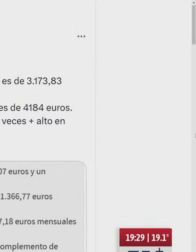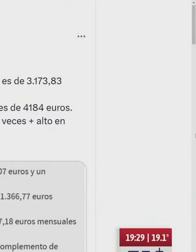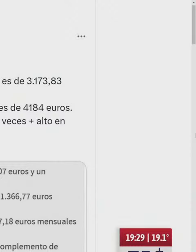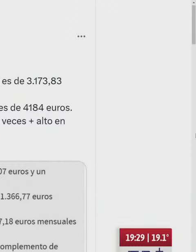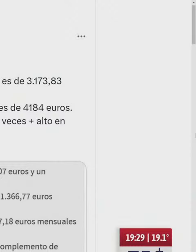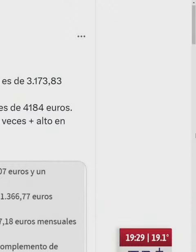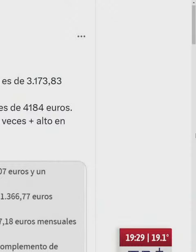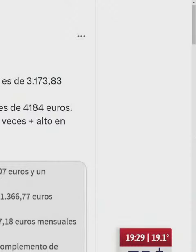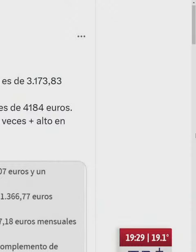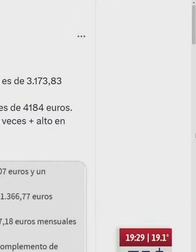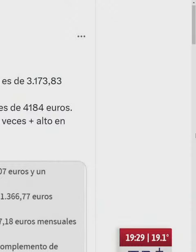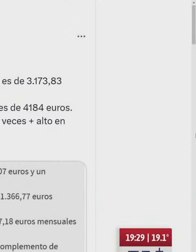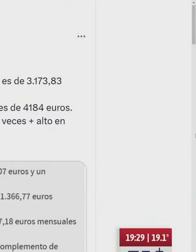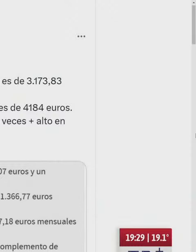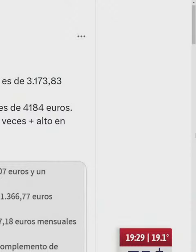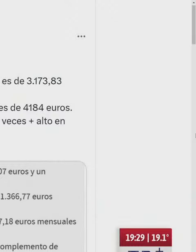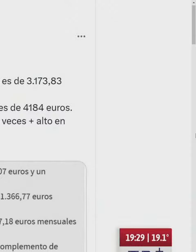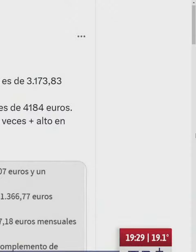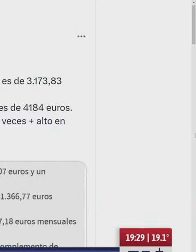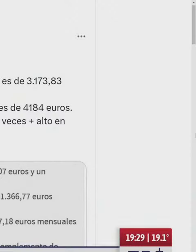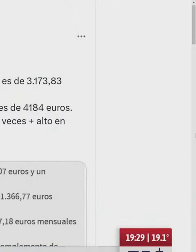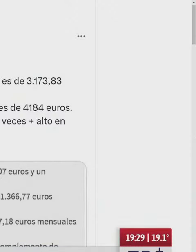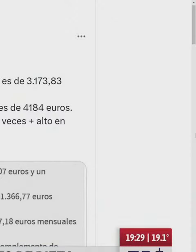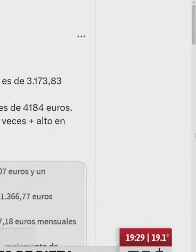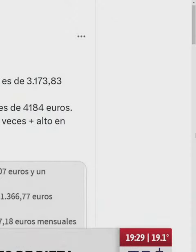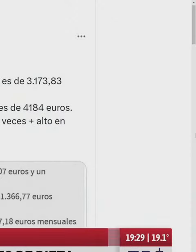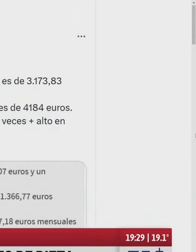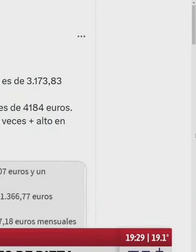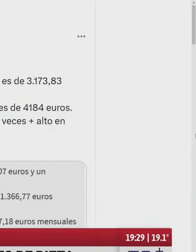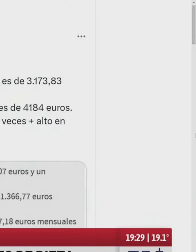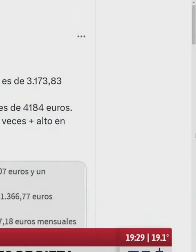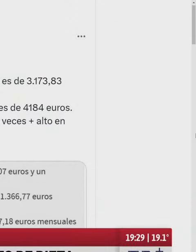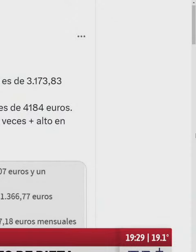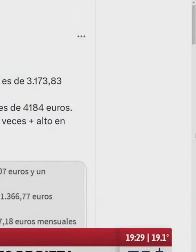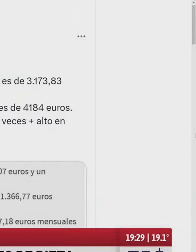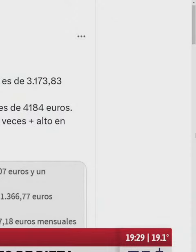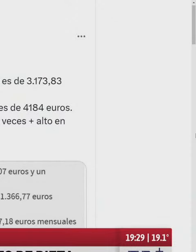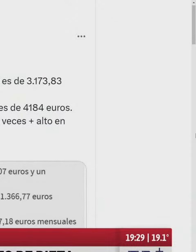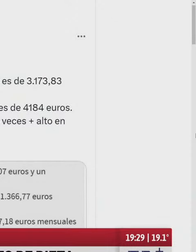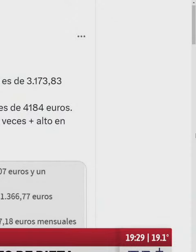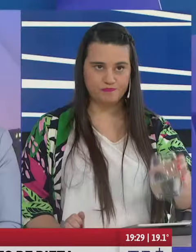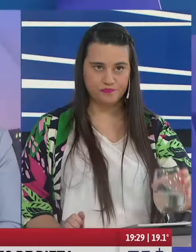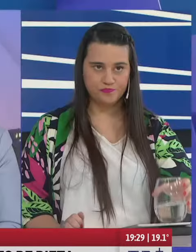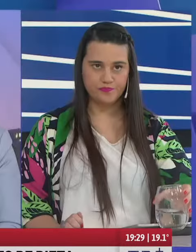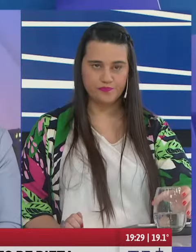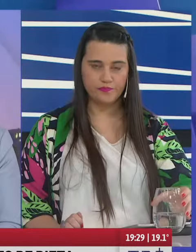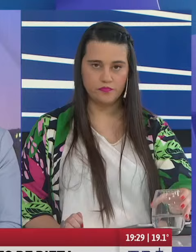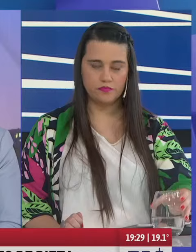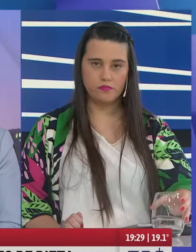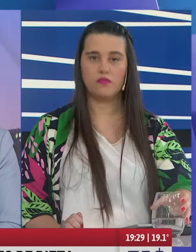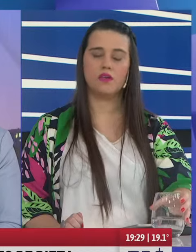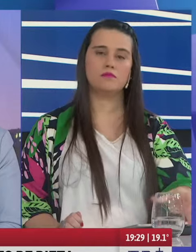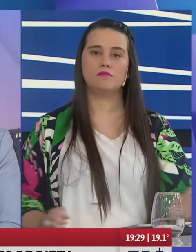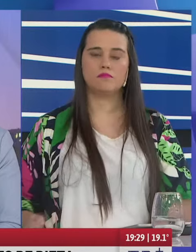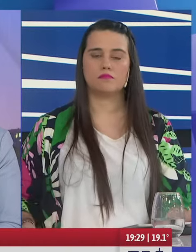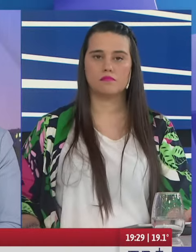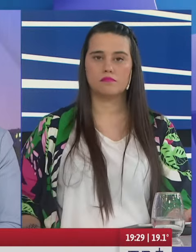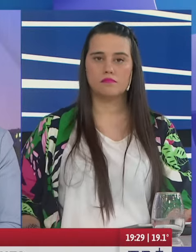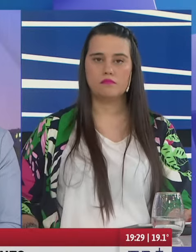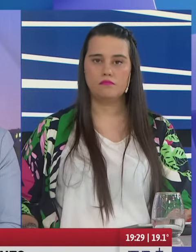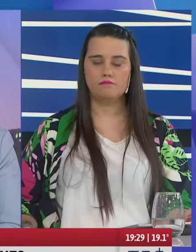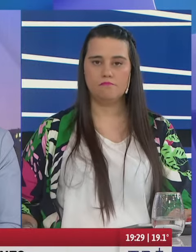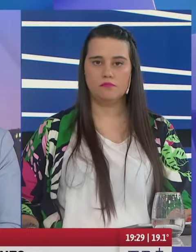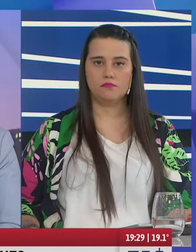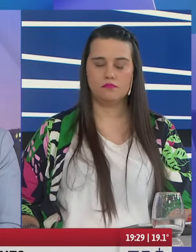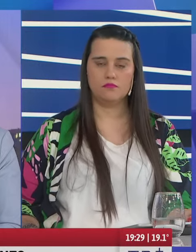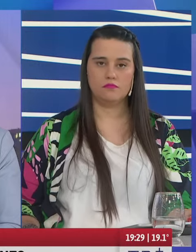que produce nuestra economía y lo que puede llegar a ganar un senador, ¿me entendés? Mm. Es más, yo creo que debería estar en relación